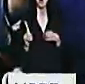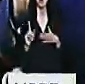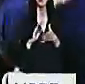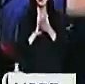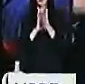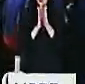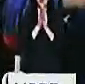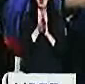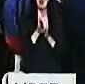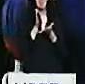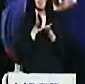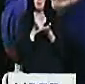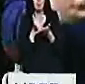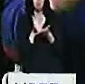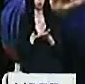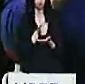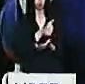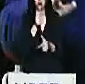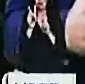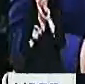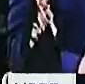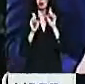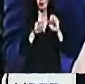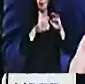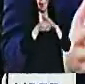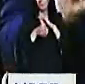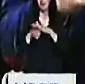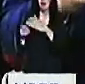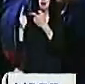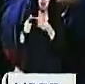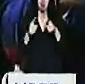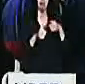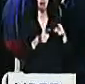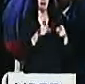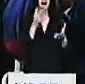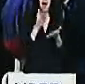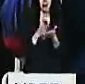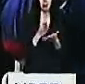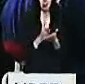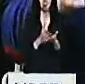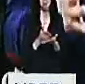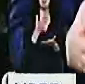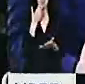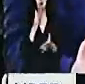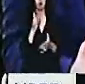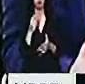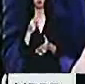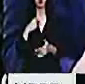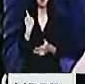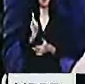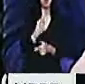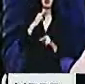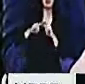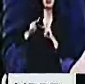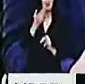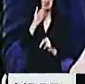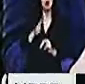gama de preparaciones, entendiendo que la gente puede acceder a distintas preparaciones de distintas maneras, quizás hacerlo con aquello que realmente podemos hacer mejor que nadie.